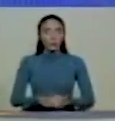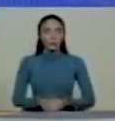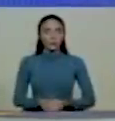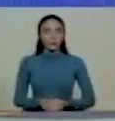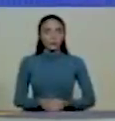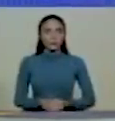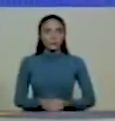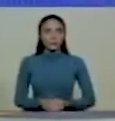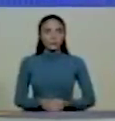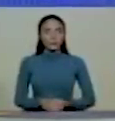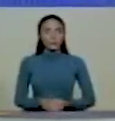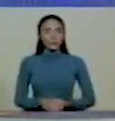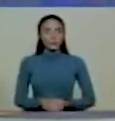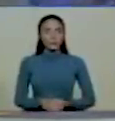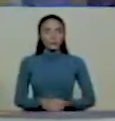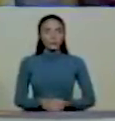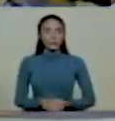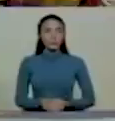ustedes.